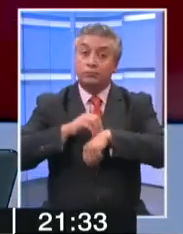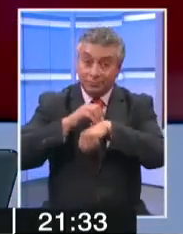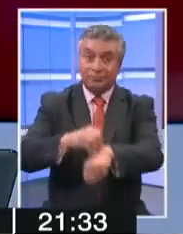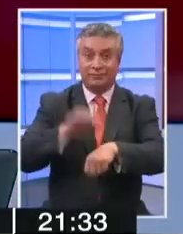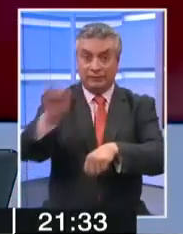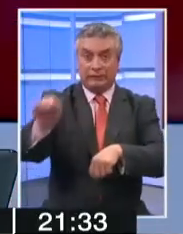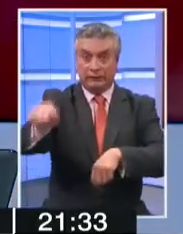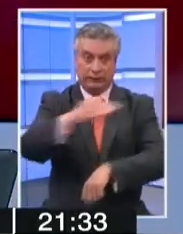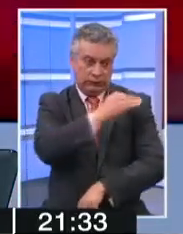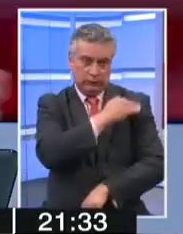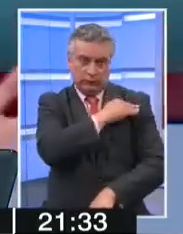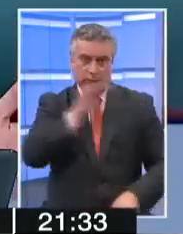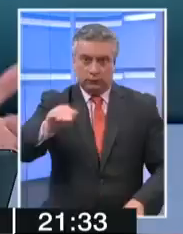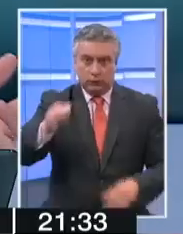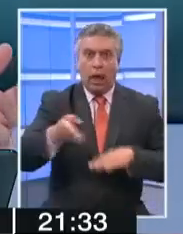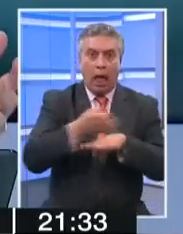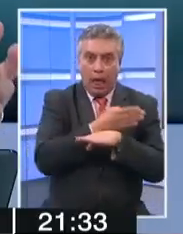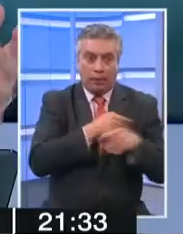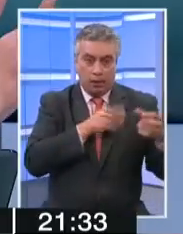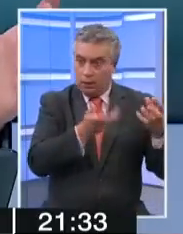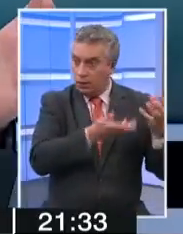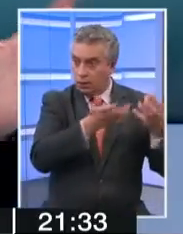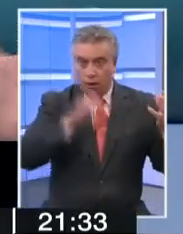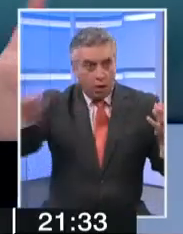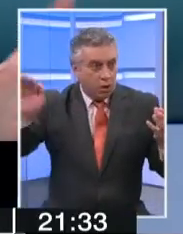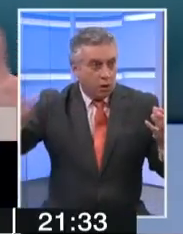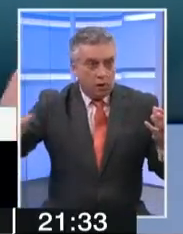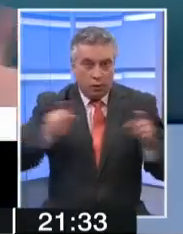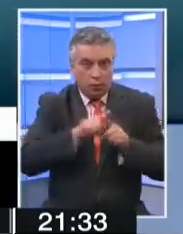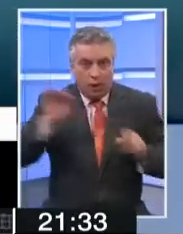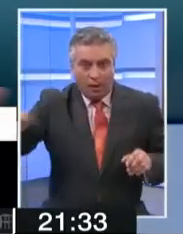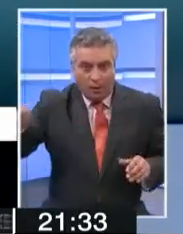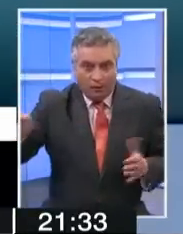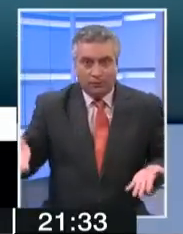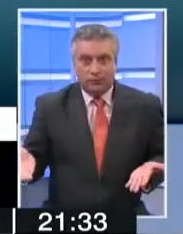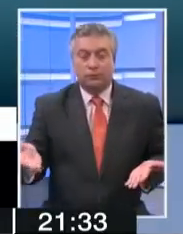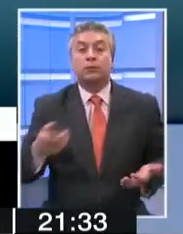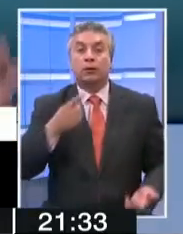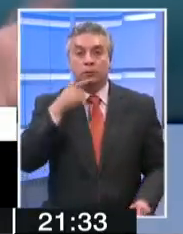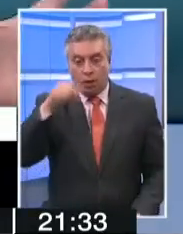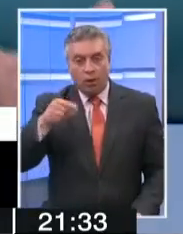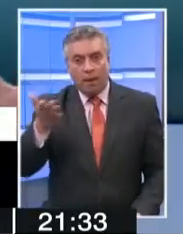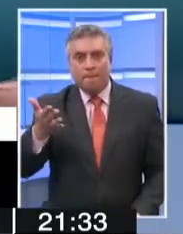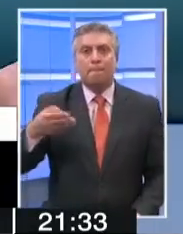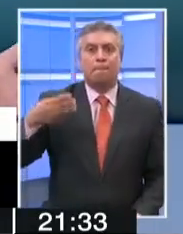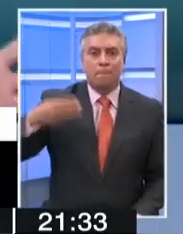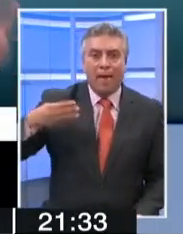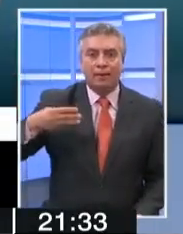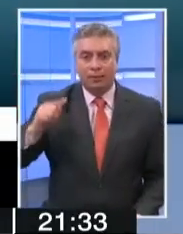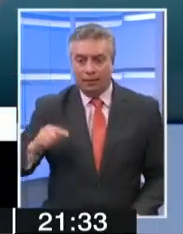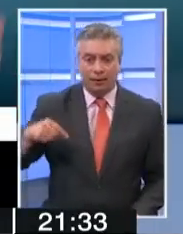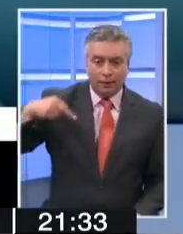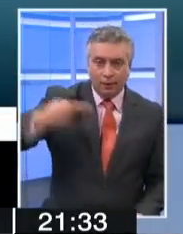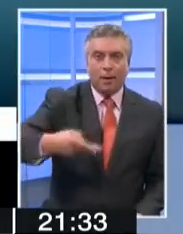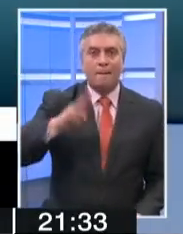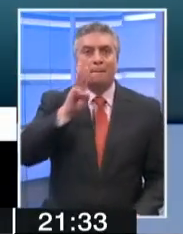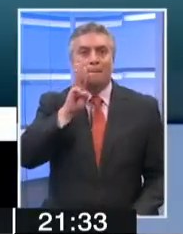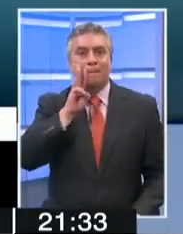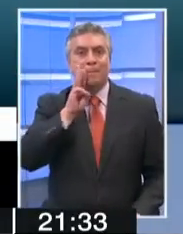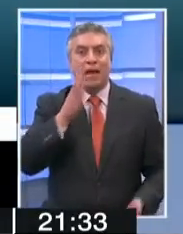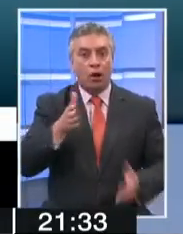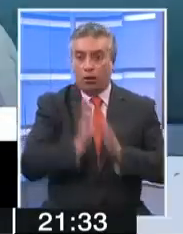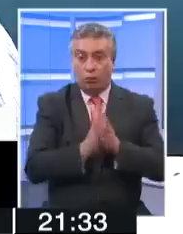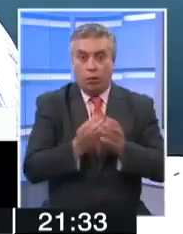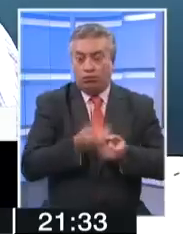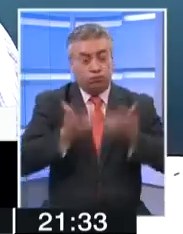situación, antes de que se descontrolara todo esto, que fue en las horas de martes a miércoles, digamos, en Pumanque, por lo menos, en ese sector que fue el incendio que avanzó más